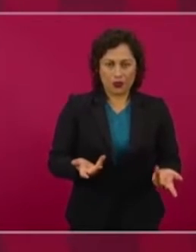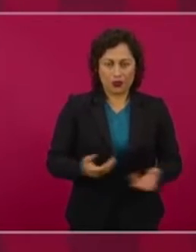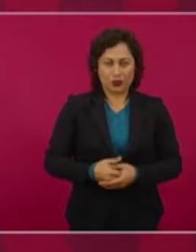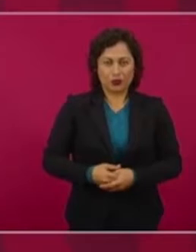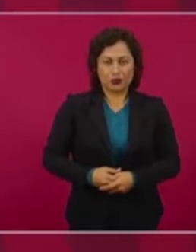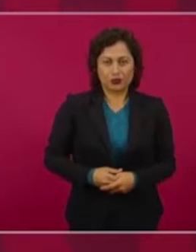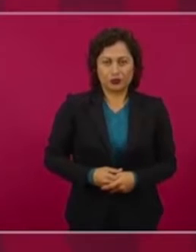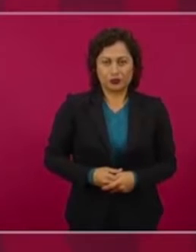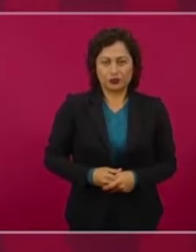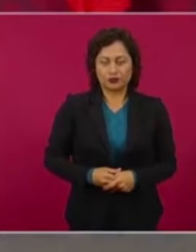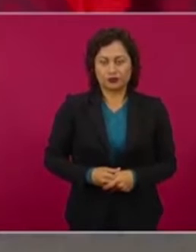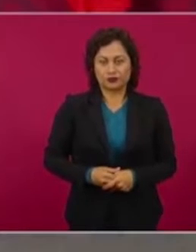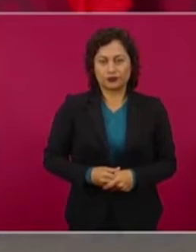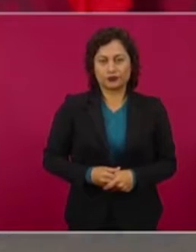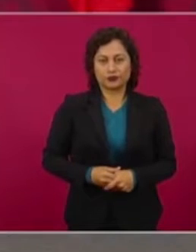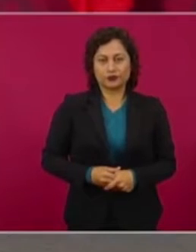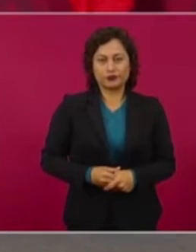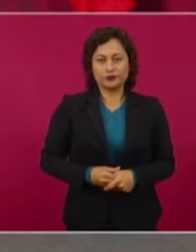lo hace